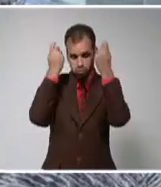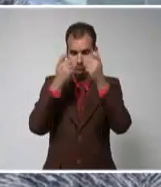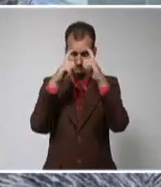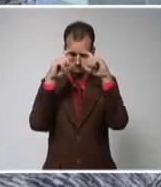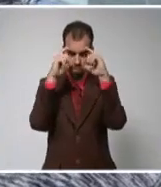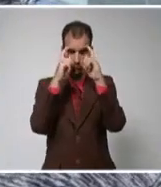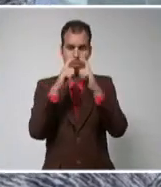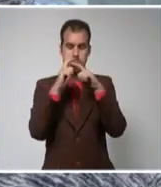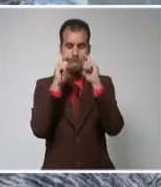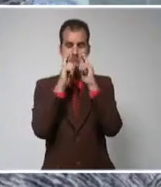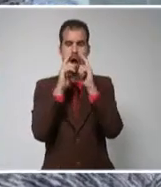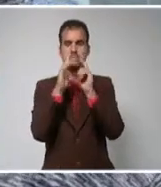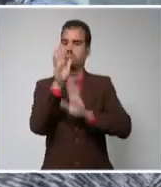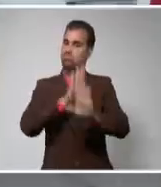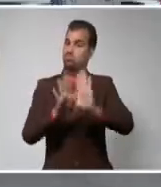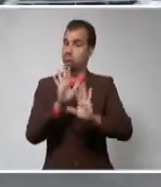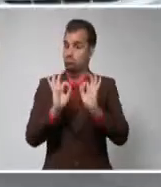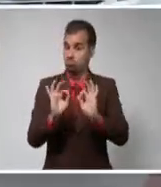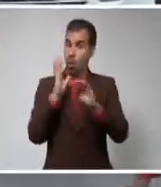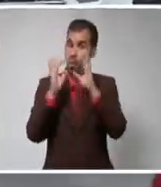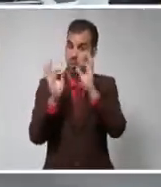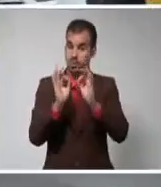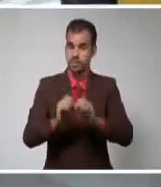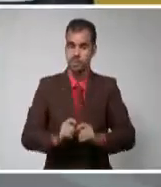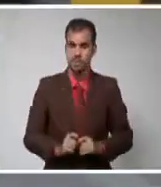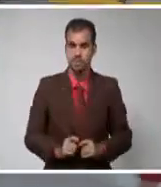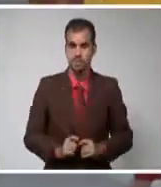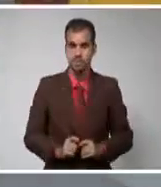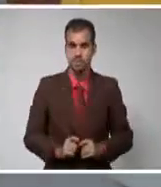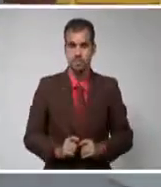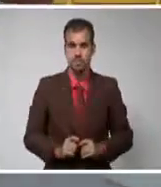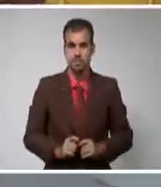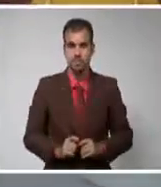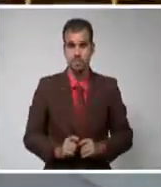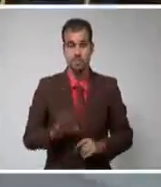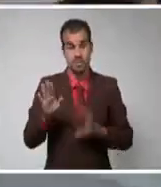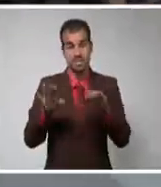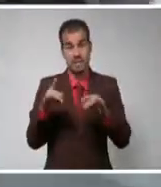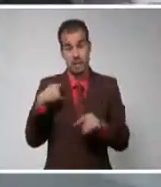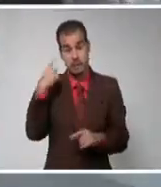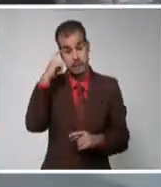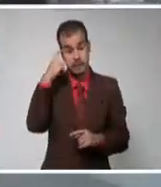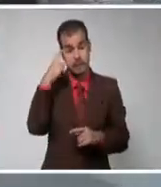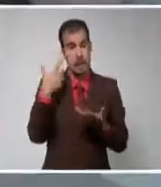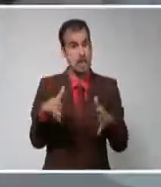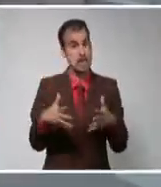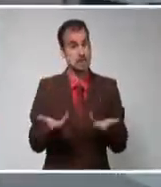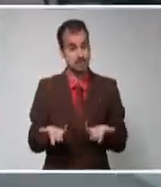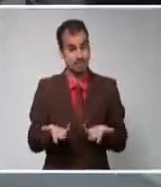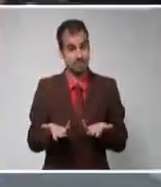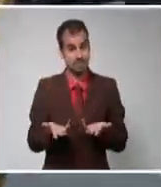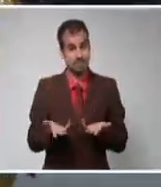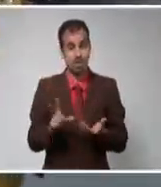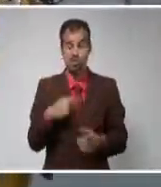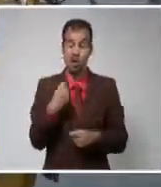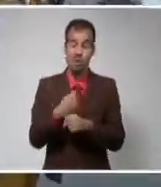protección. En algunos momentos se siente miedo porque cumplimos algunas tareas